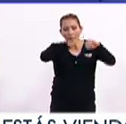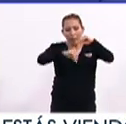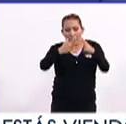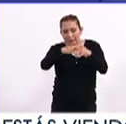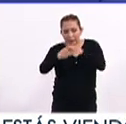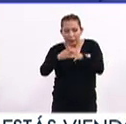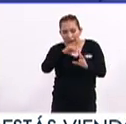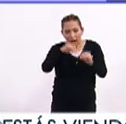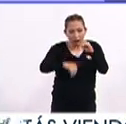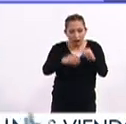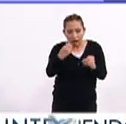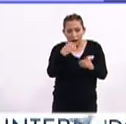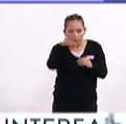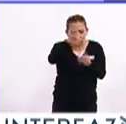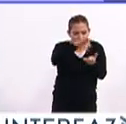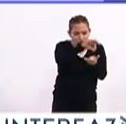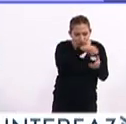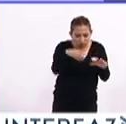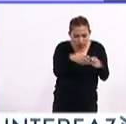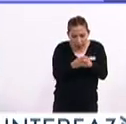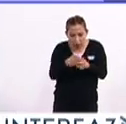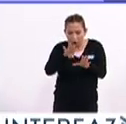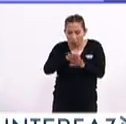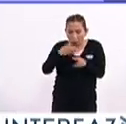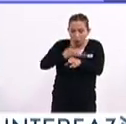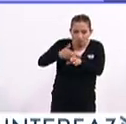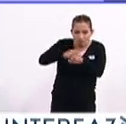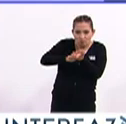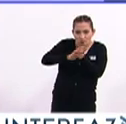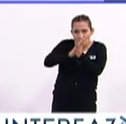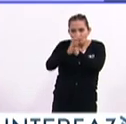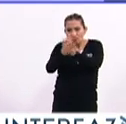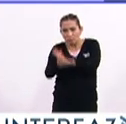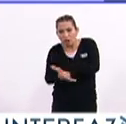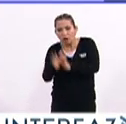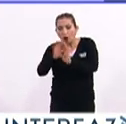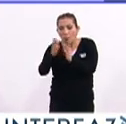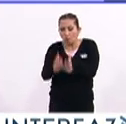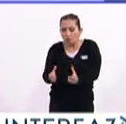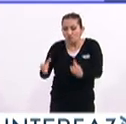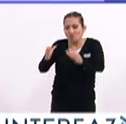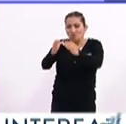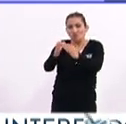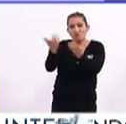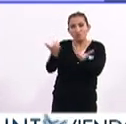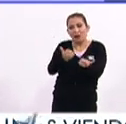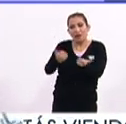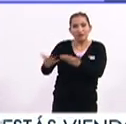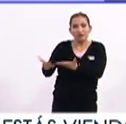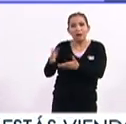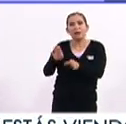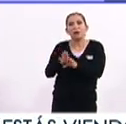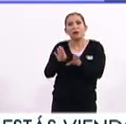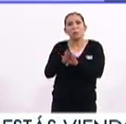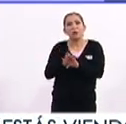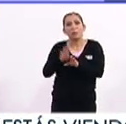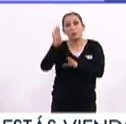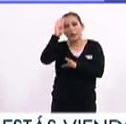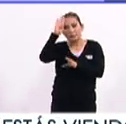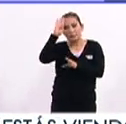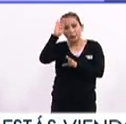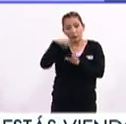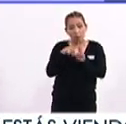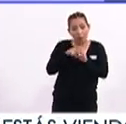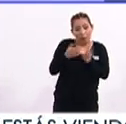y entonces cómo lo voy a procesar, cómo lo voy a comercializar, cómo tengo que cumplir con ciertos requerimientos desde